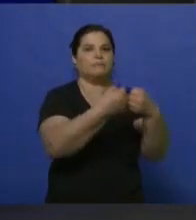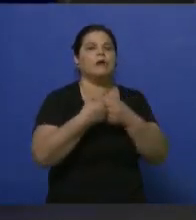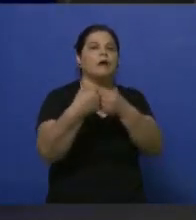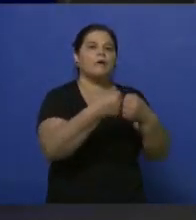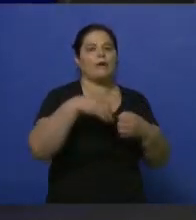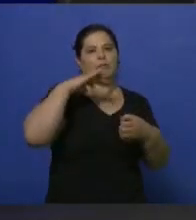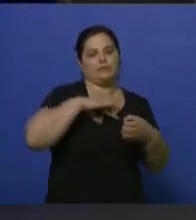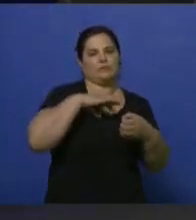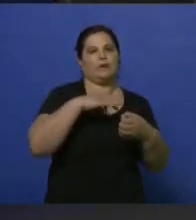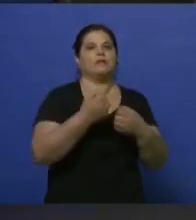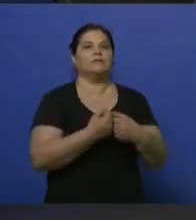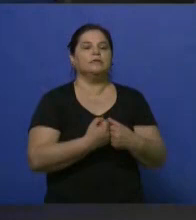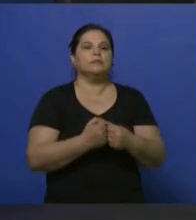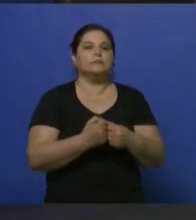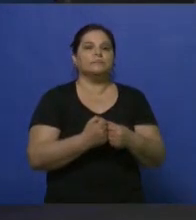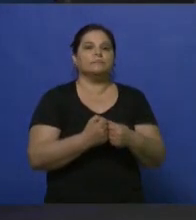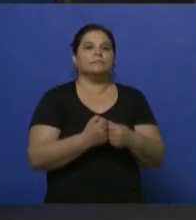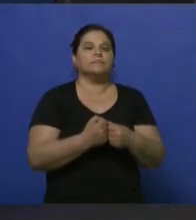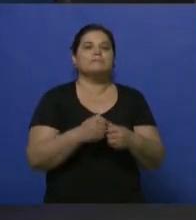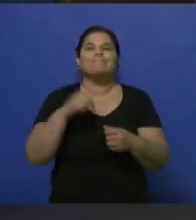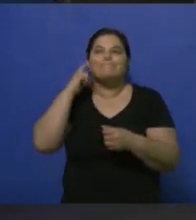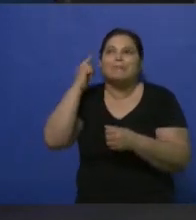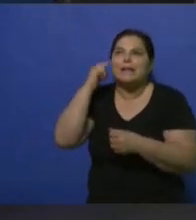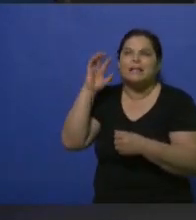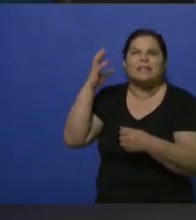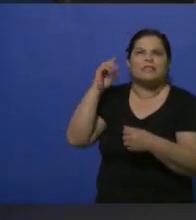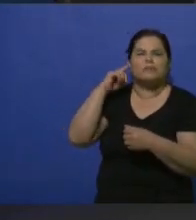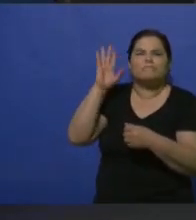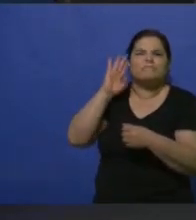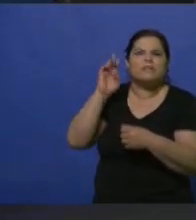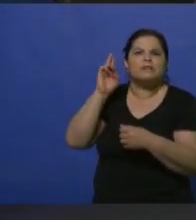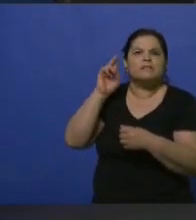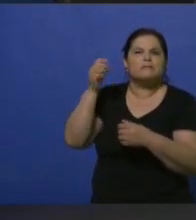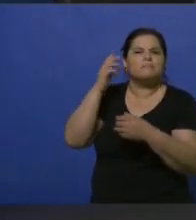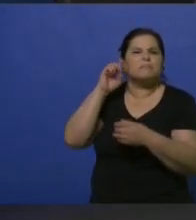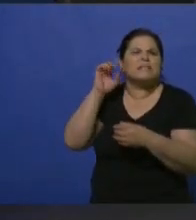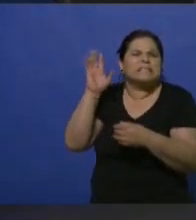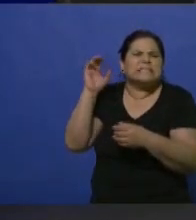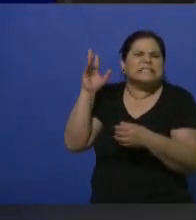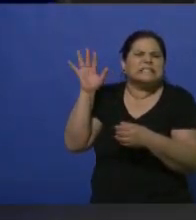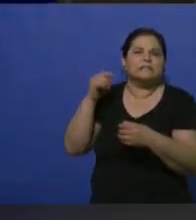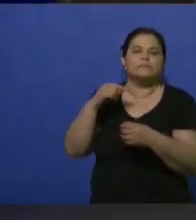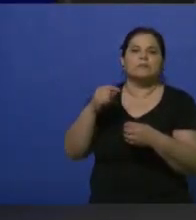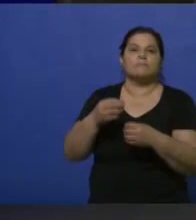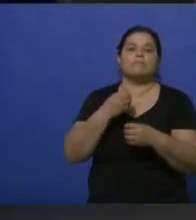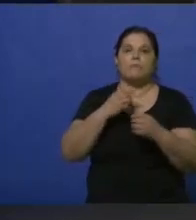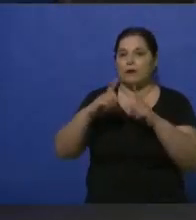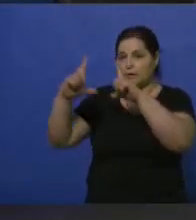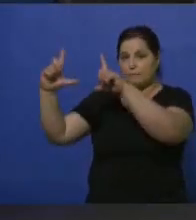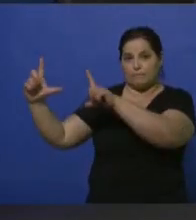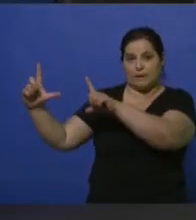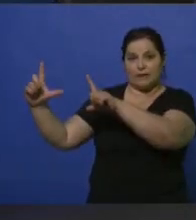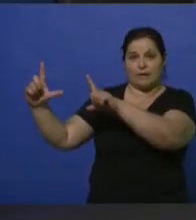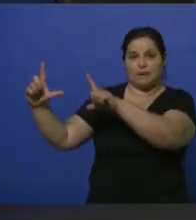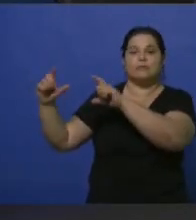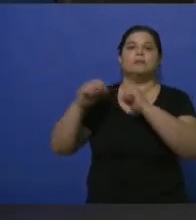sistema financiero. Te digo, he perdido el retorno porque me parece que debes estar hablando. Ahí está, ahora te recuperé. Perfecto. ¿Querés ir con algunas placas? El director me está marcando con